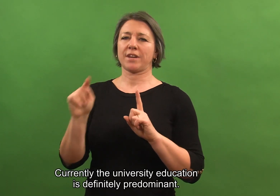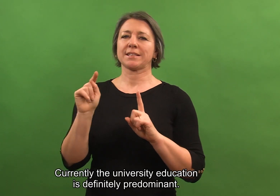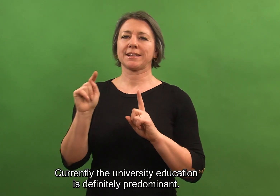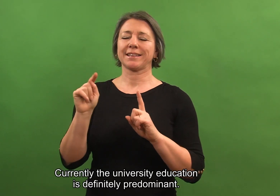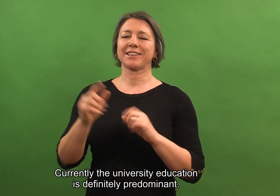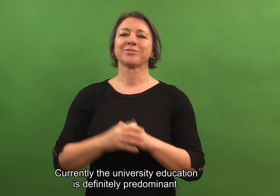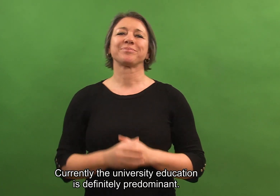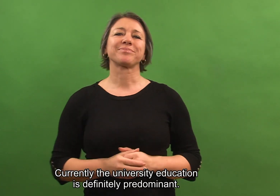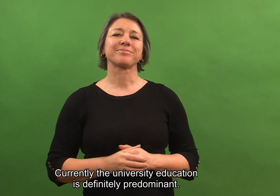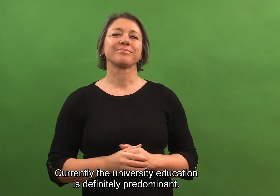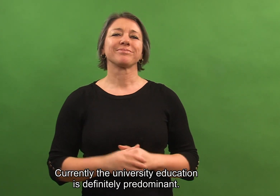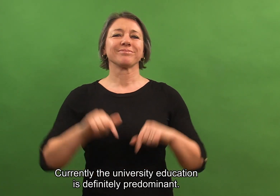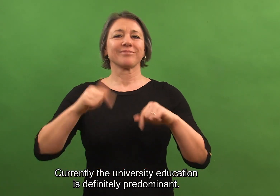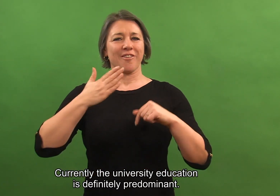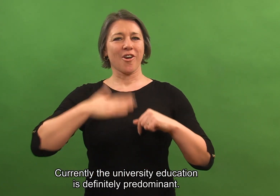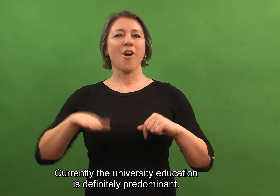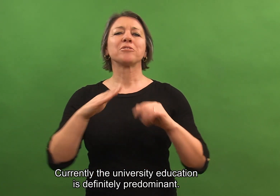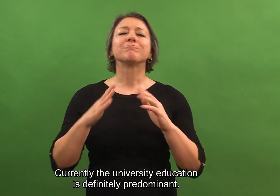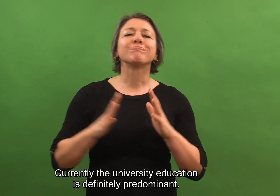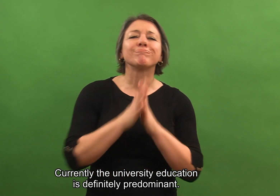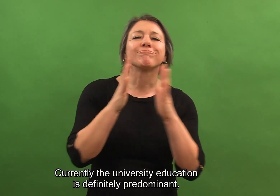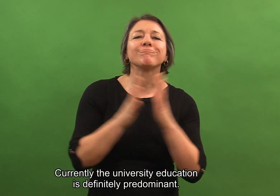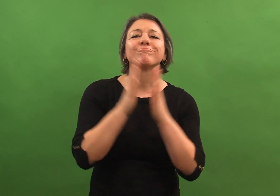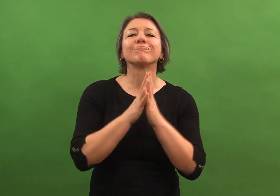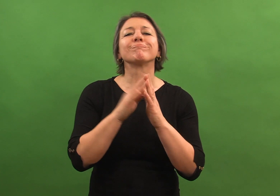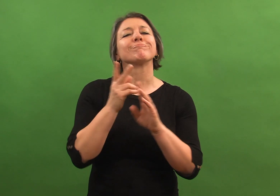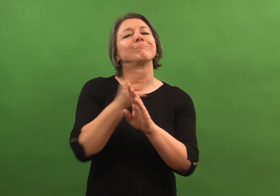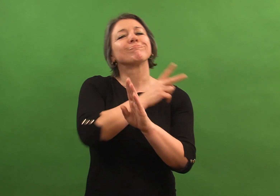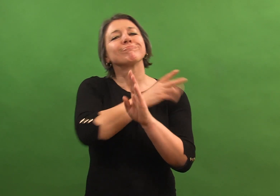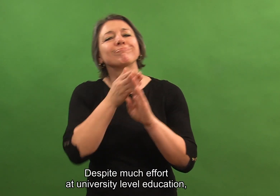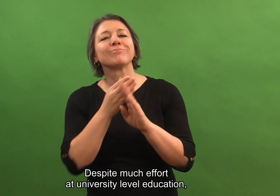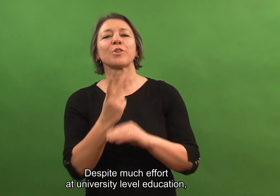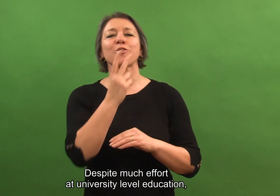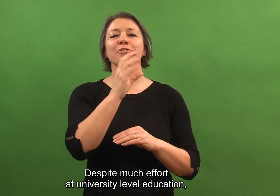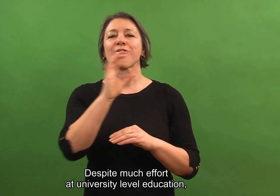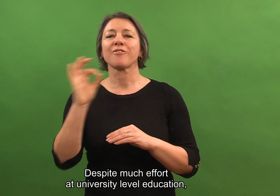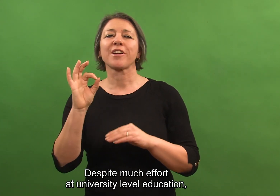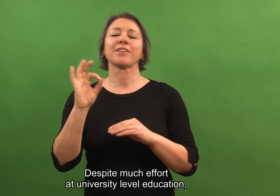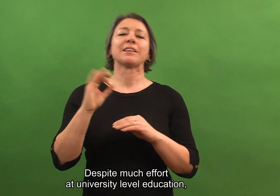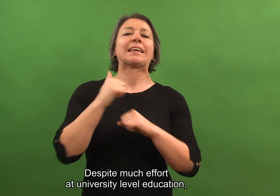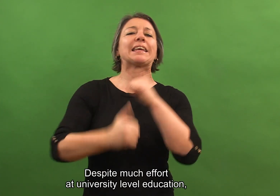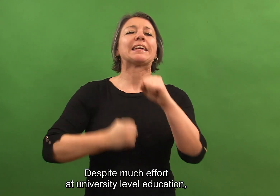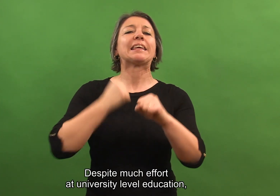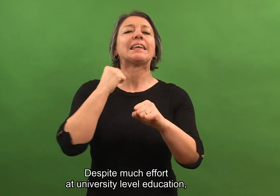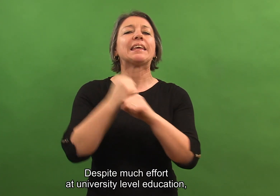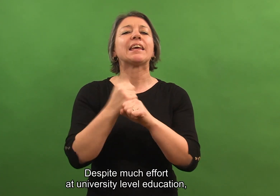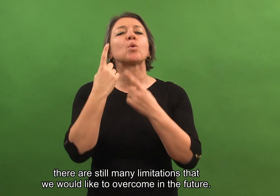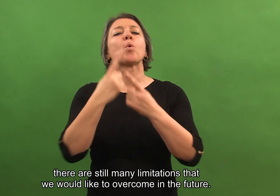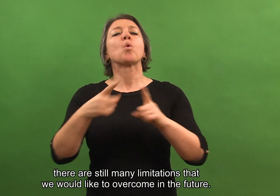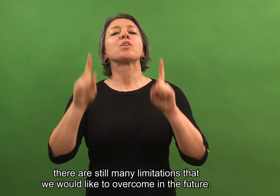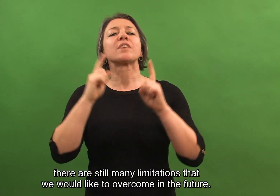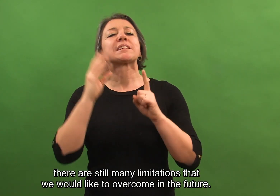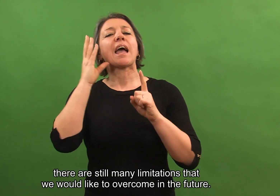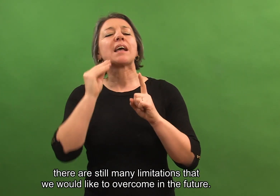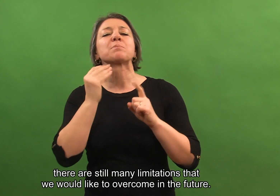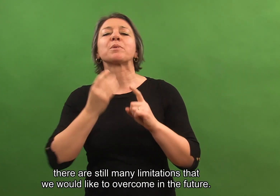de señas. La importancia de esto ha cambiado con el tiempo. Actualmente la educación universitaria es la que